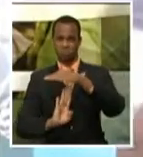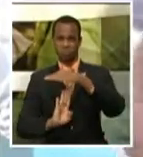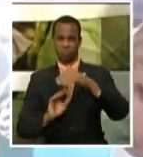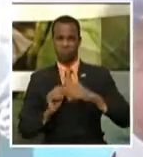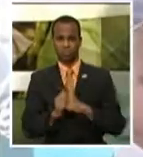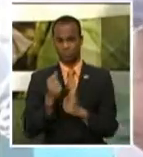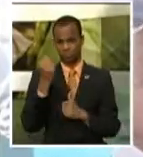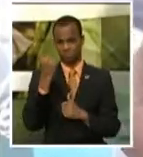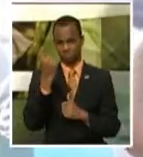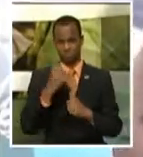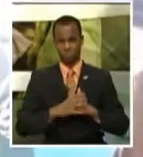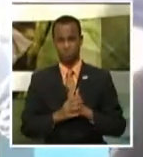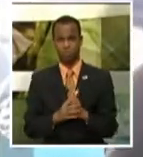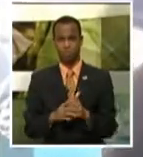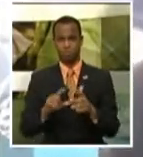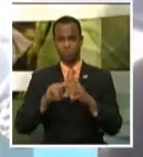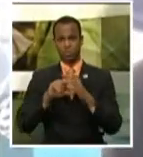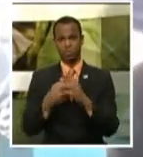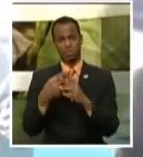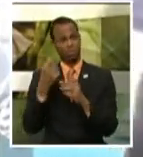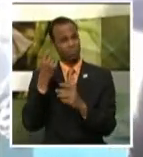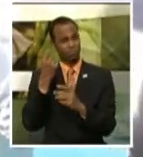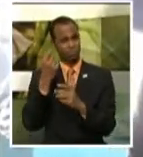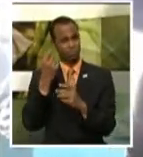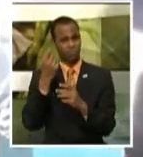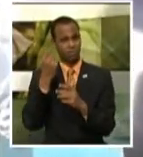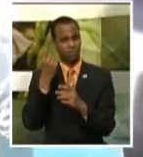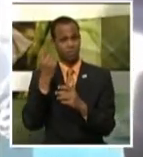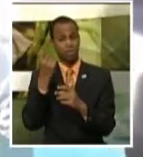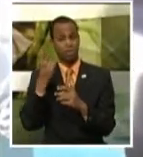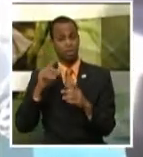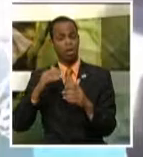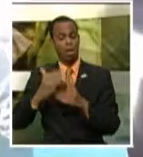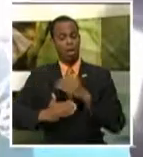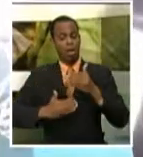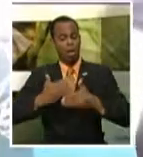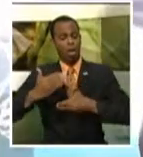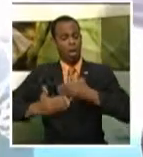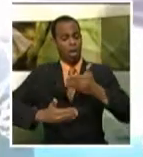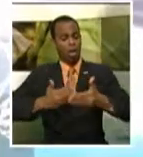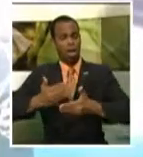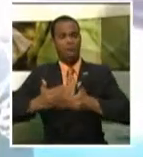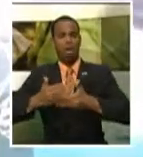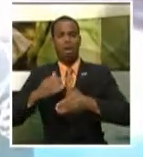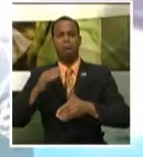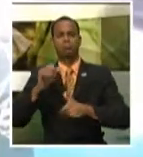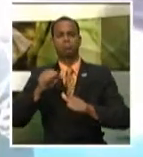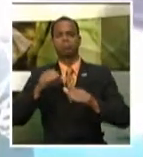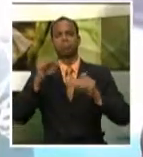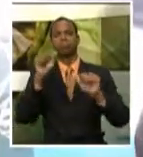pero básicamente por un asunto de pobreza, abandonan o repiten.